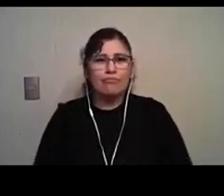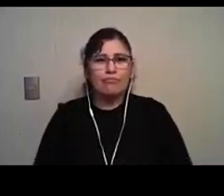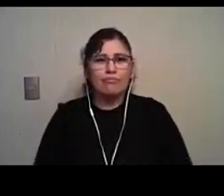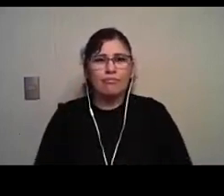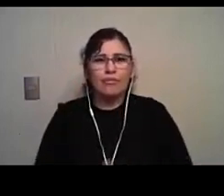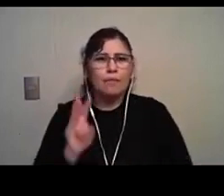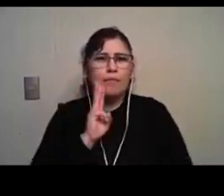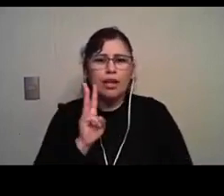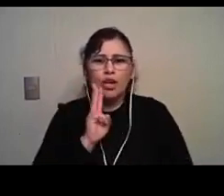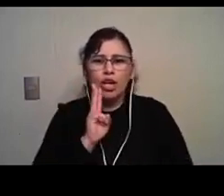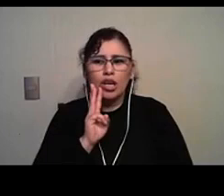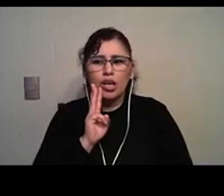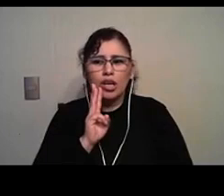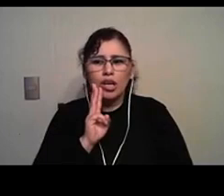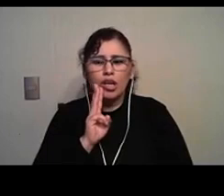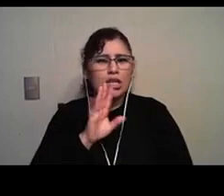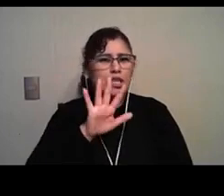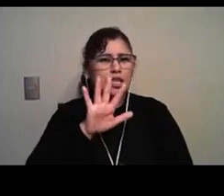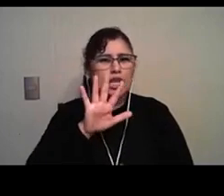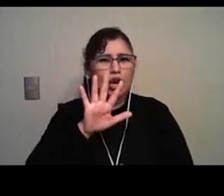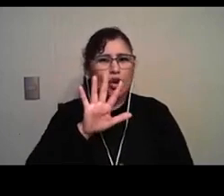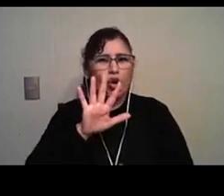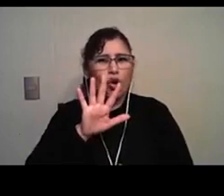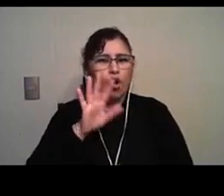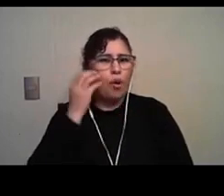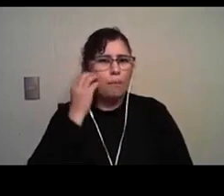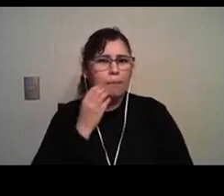5, sí, ya, pero,